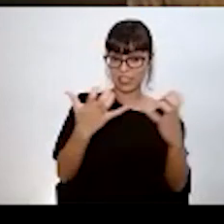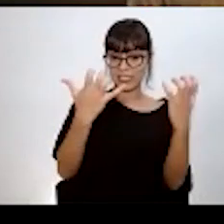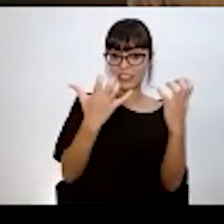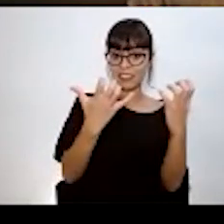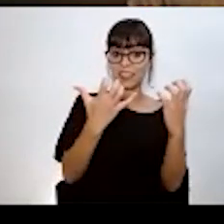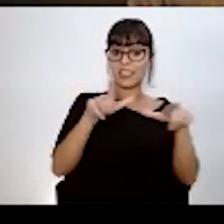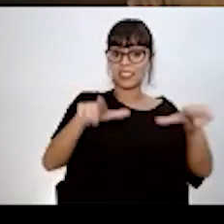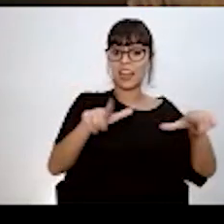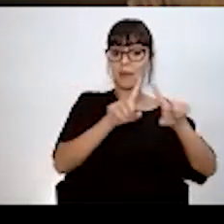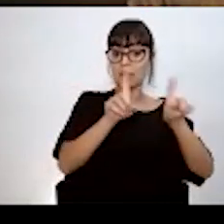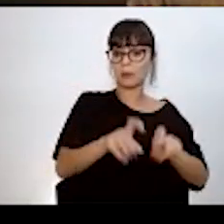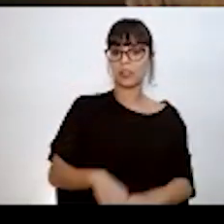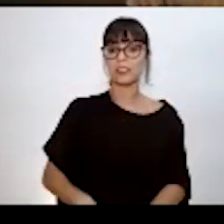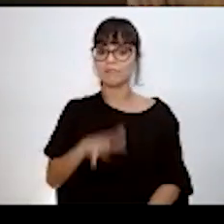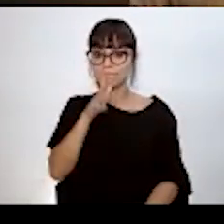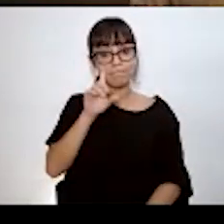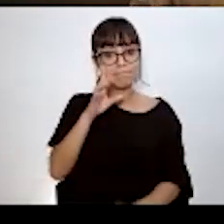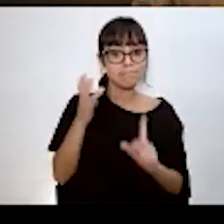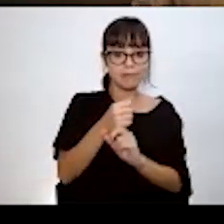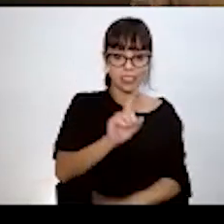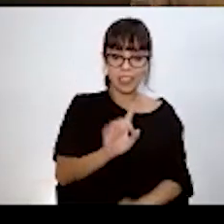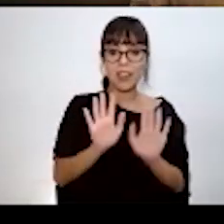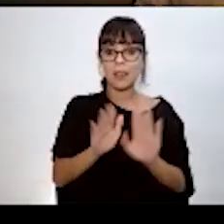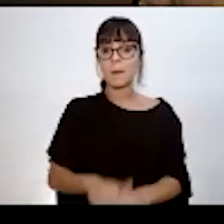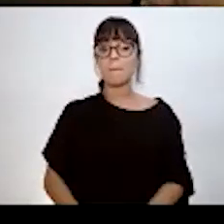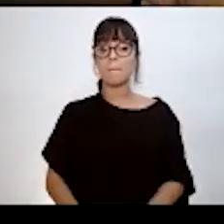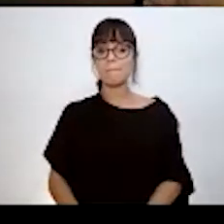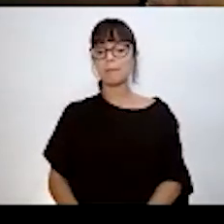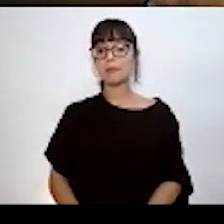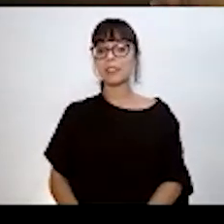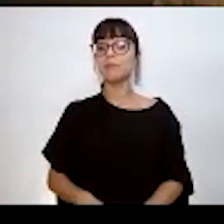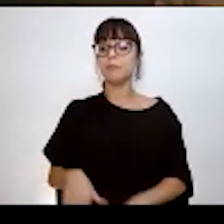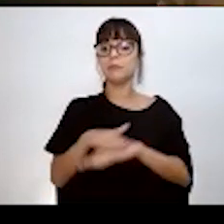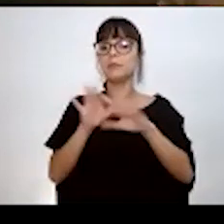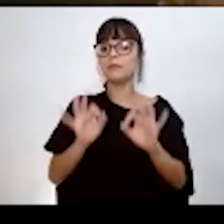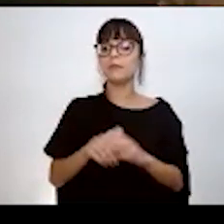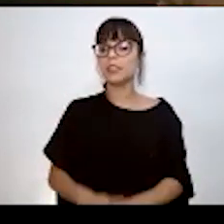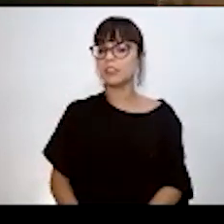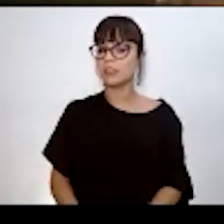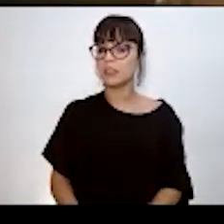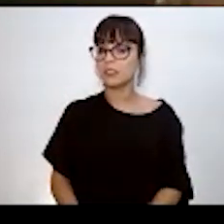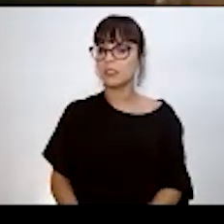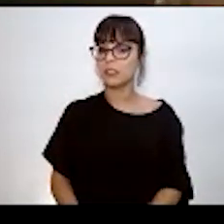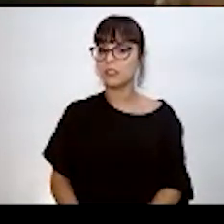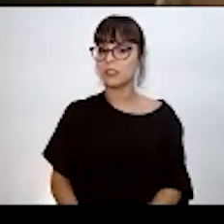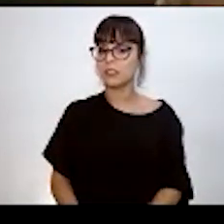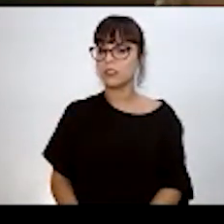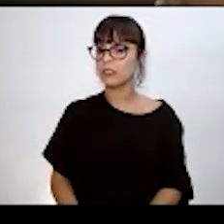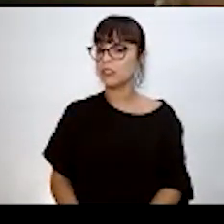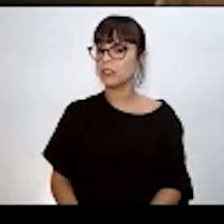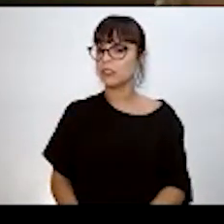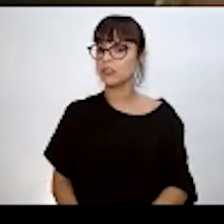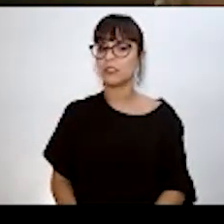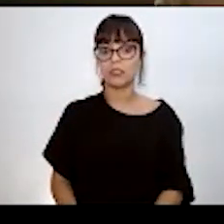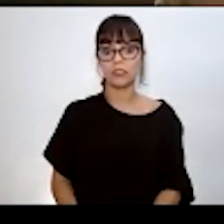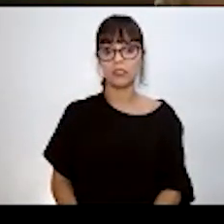vamos, la leí antes. Para, por ejemplo, para el caso... Perdóname, sí, perdóname, mira, exactamente. Dice, ese boom demográfico que parece que se produjo en los siglos XII-XIII ocurrió solo